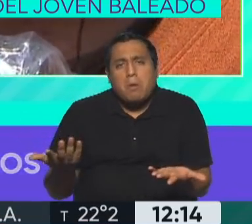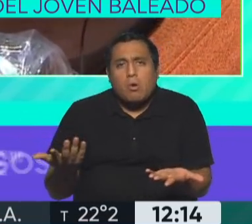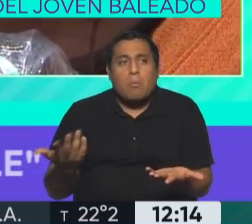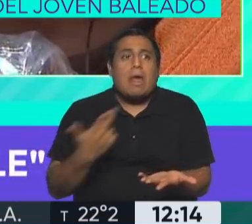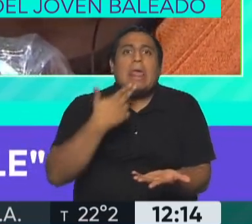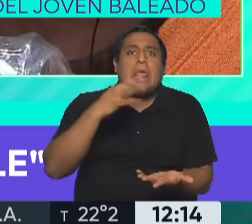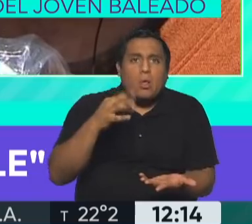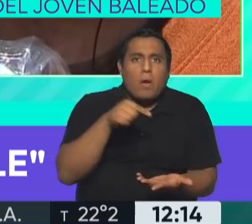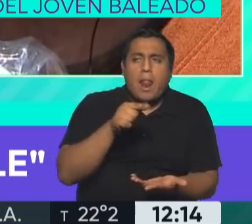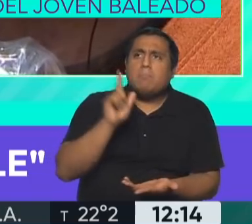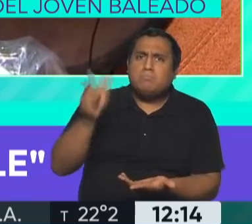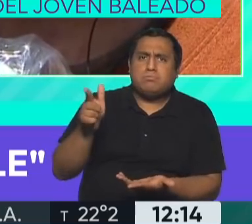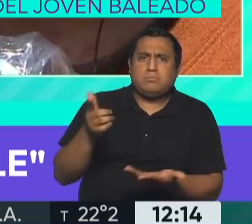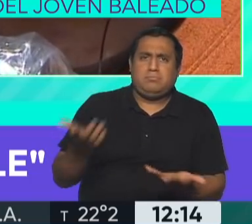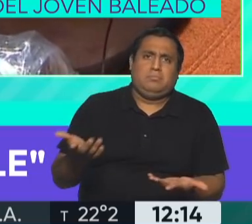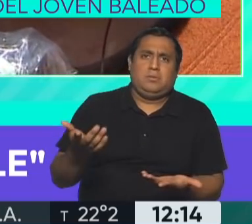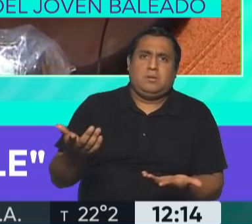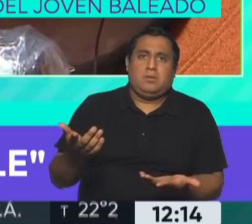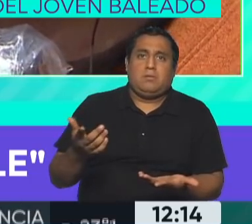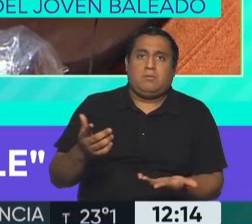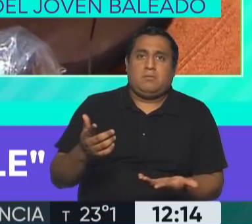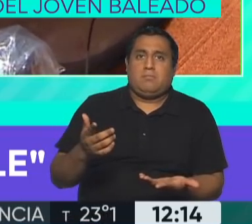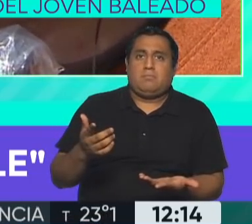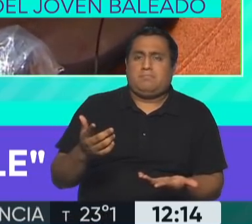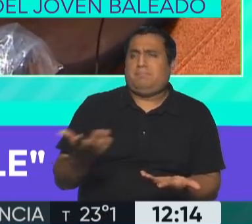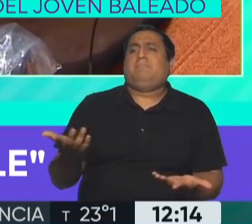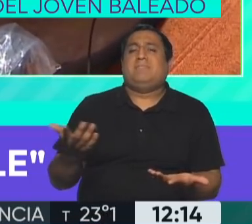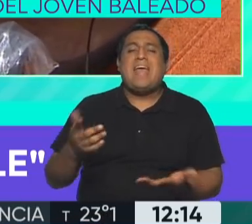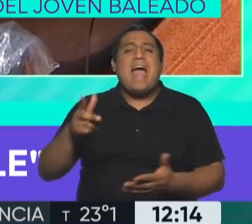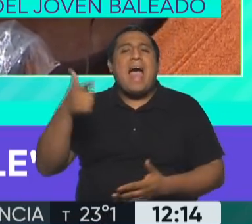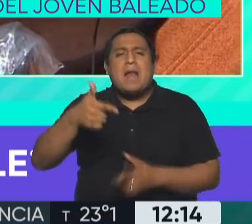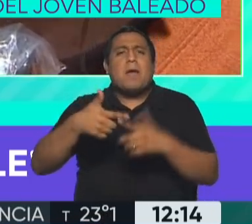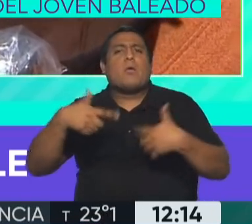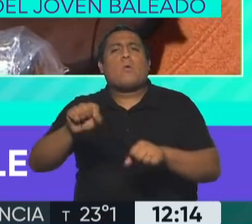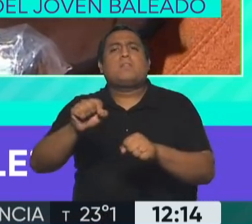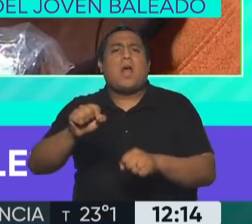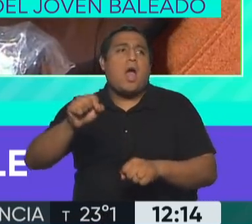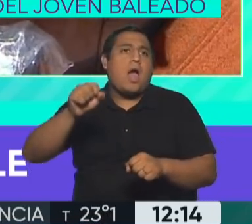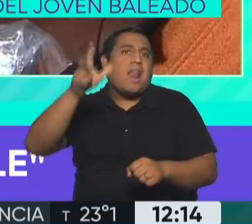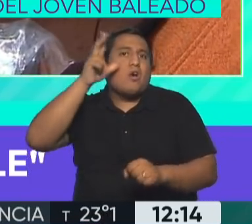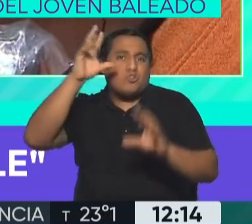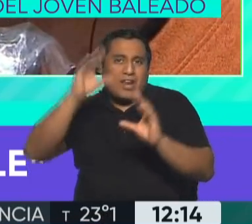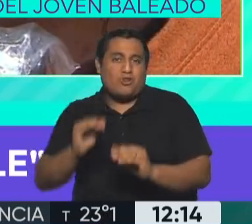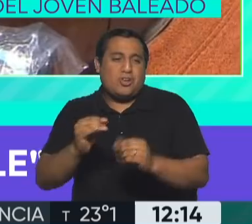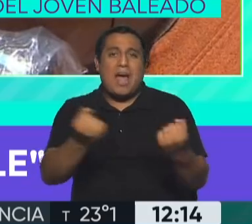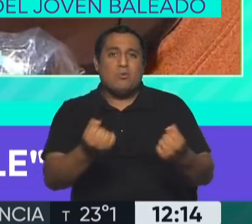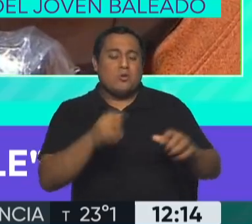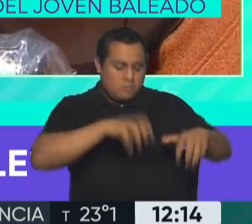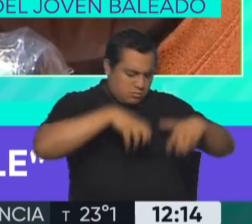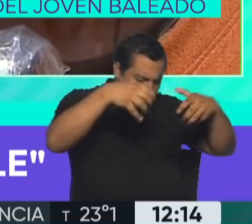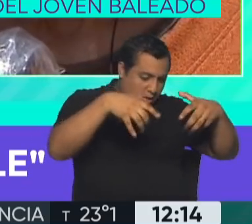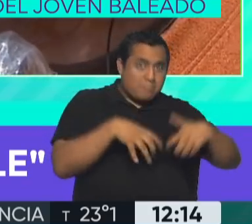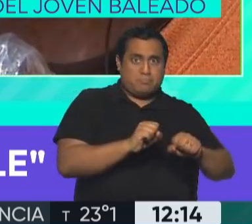mi hijo si recibe dos balazos y el arma la encontraron a las 8 de la noche en el baúl del auto? O sea, es insólito,